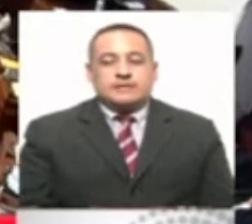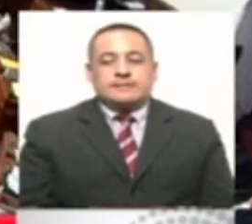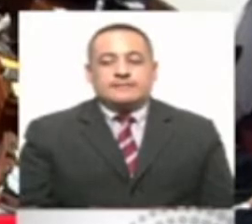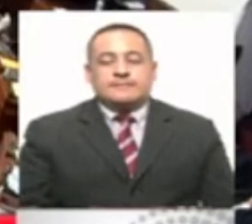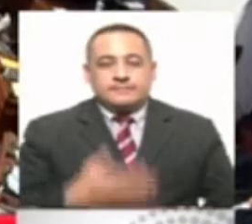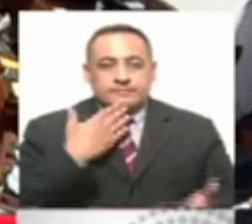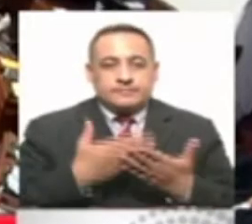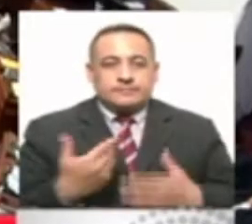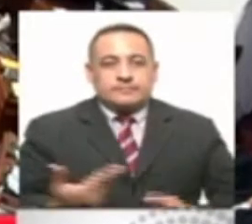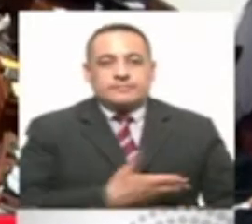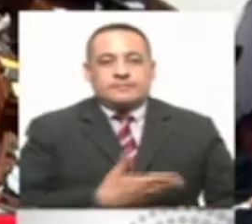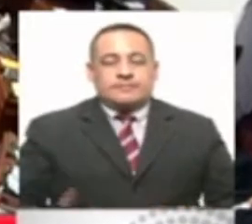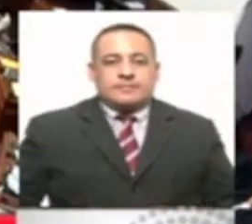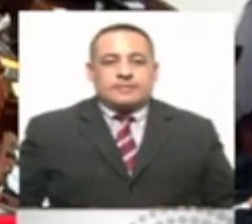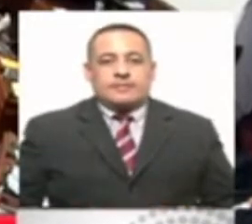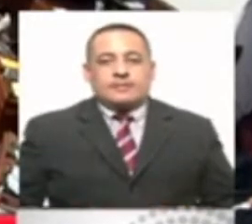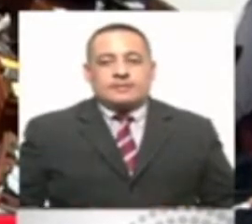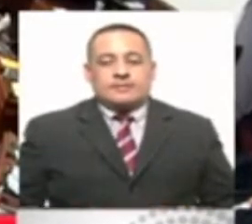Gracias, señora presidenta.